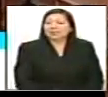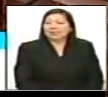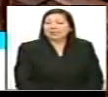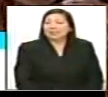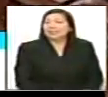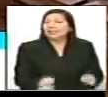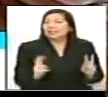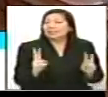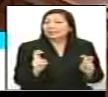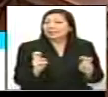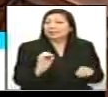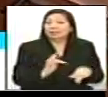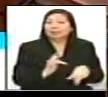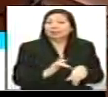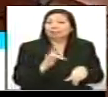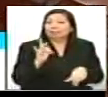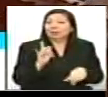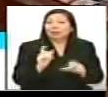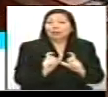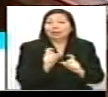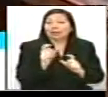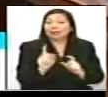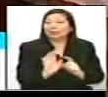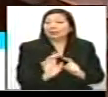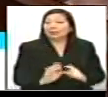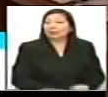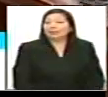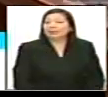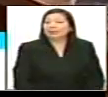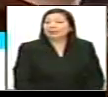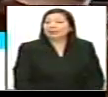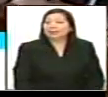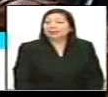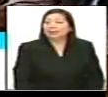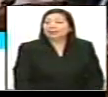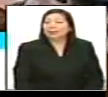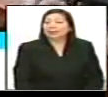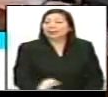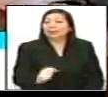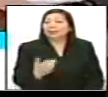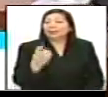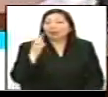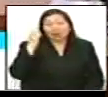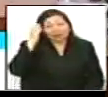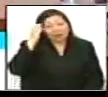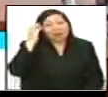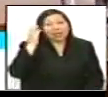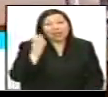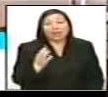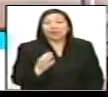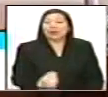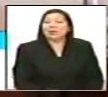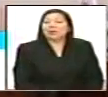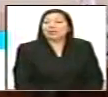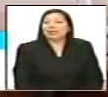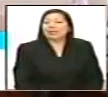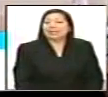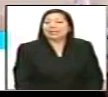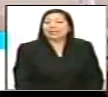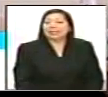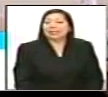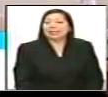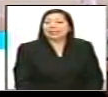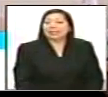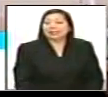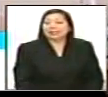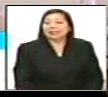al tema de la inmunidad parlamentaria, y básicamente reaccionando, efectivamente, yo creo, coincido con Alberto